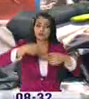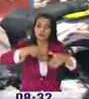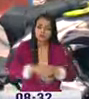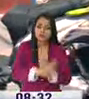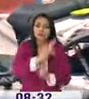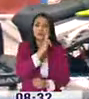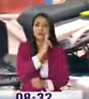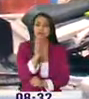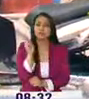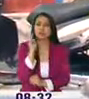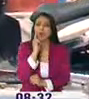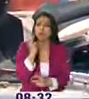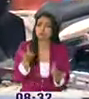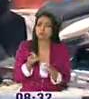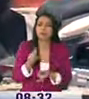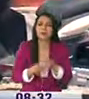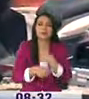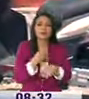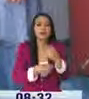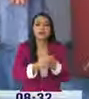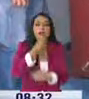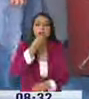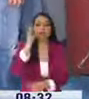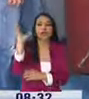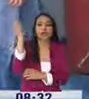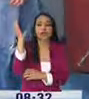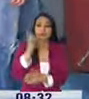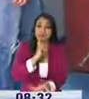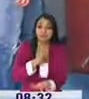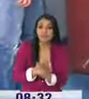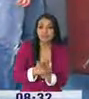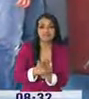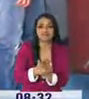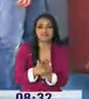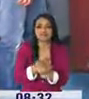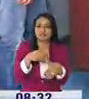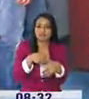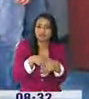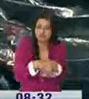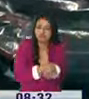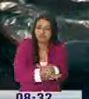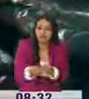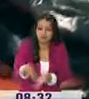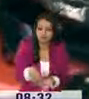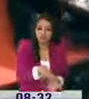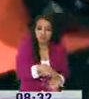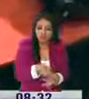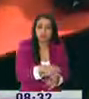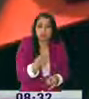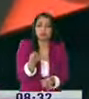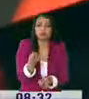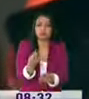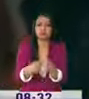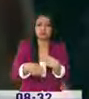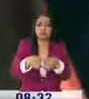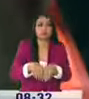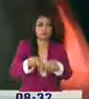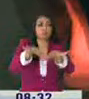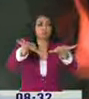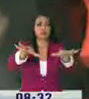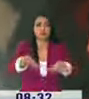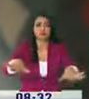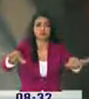restaurante supuestamente bajo la fachada de comida colombiana. Era el centro de acopio. Desde el local salía toda la droga que era distribuida al menudeo